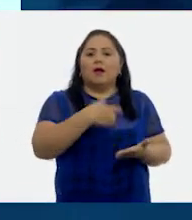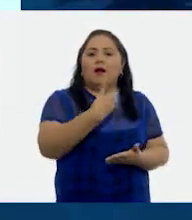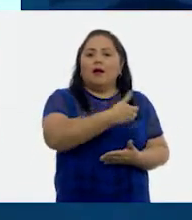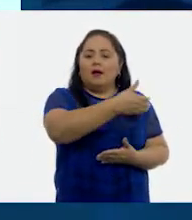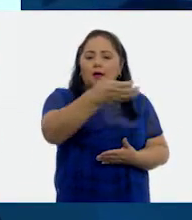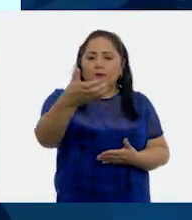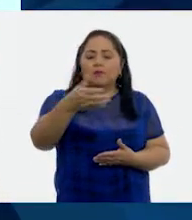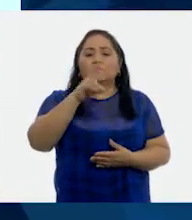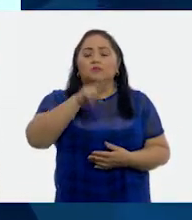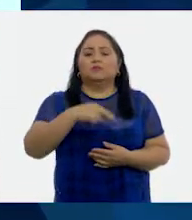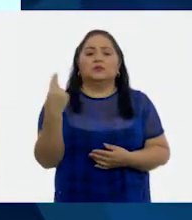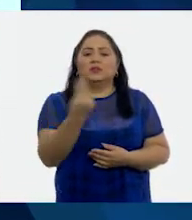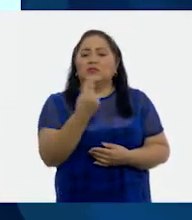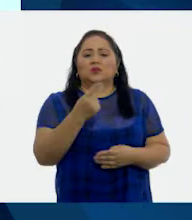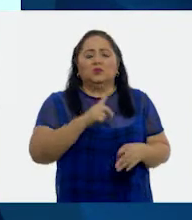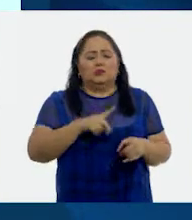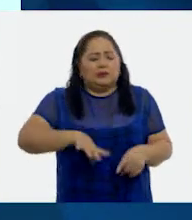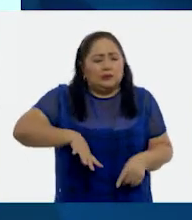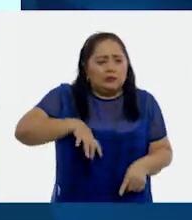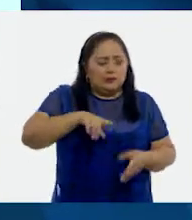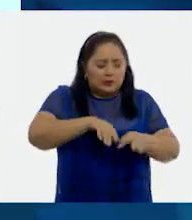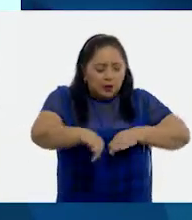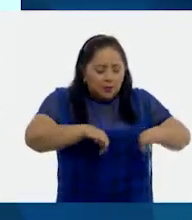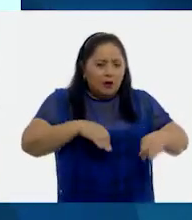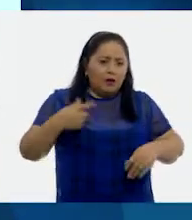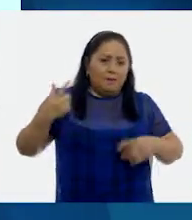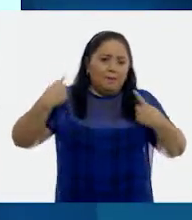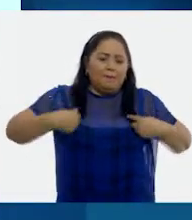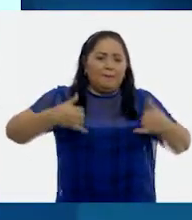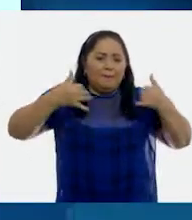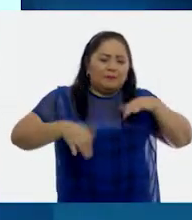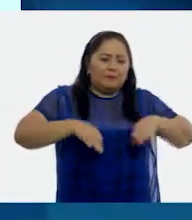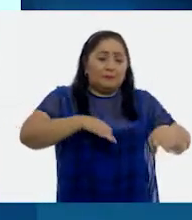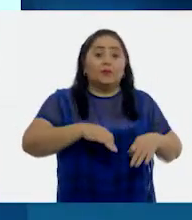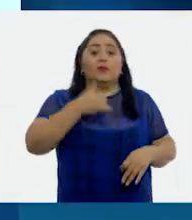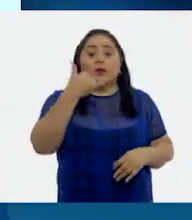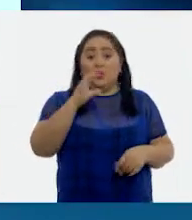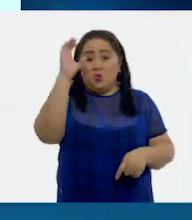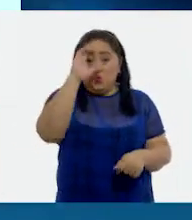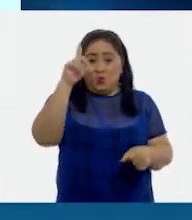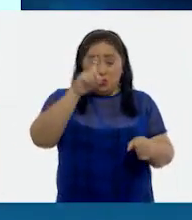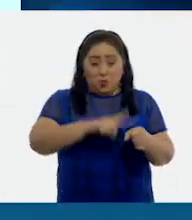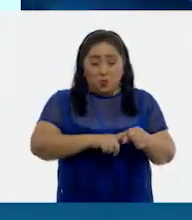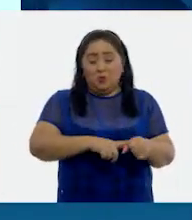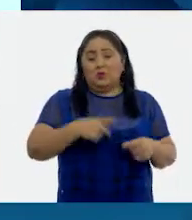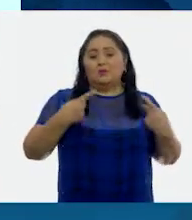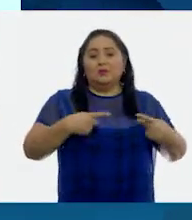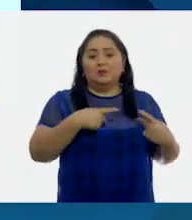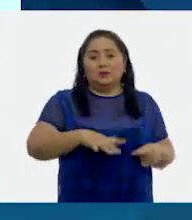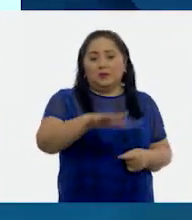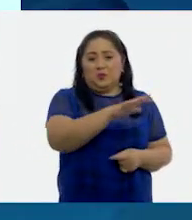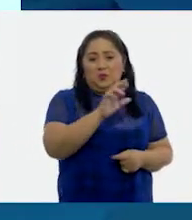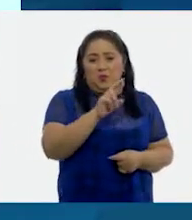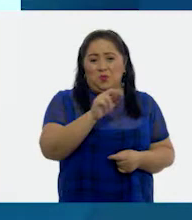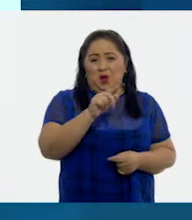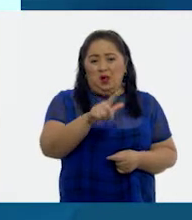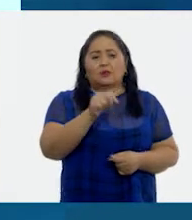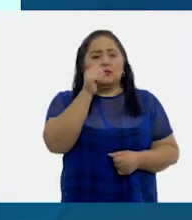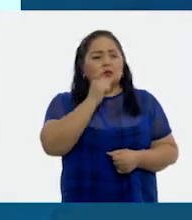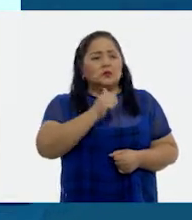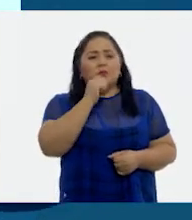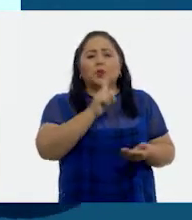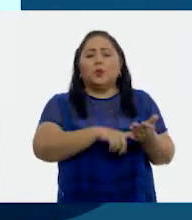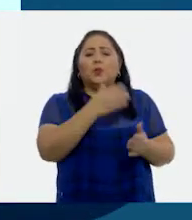campo que requieren de mucho esfuerzo físico. En el ámbito cultural, la población rural se apega mucho